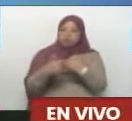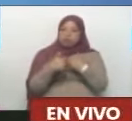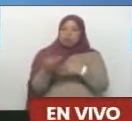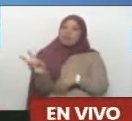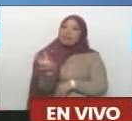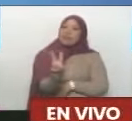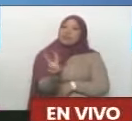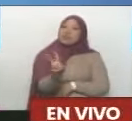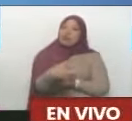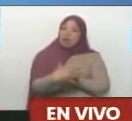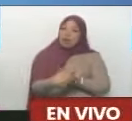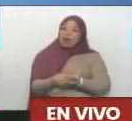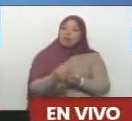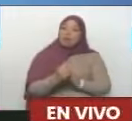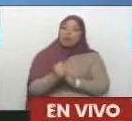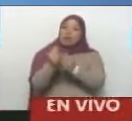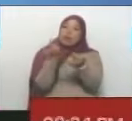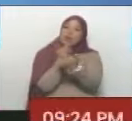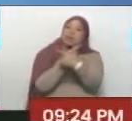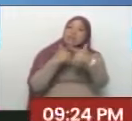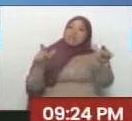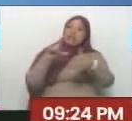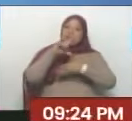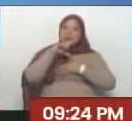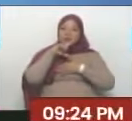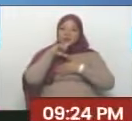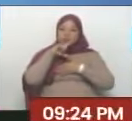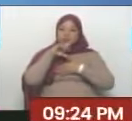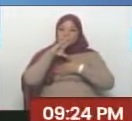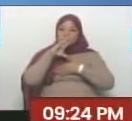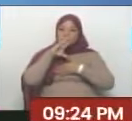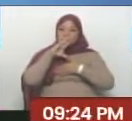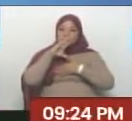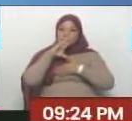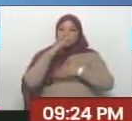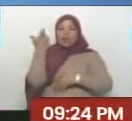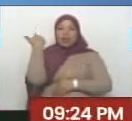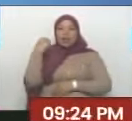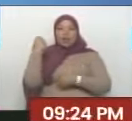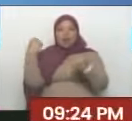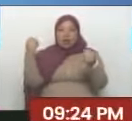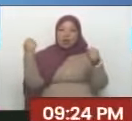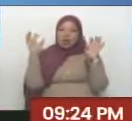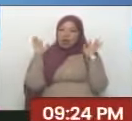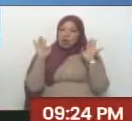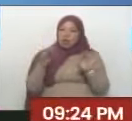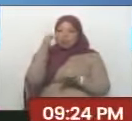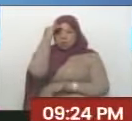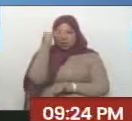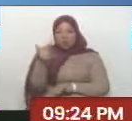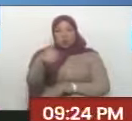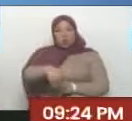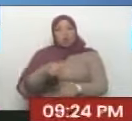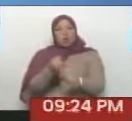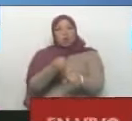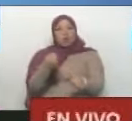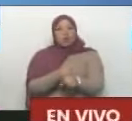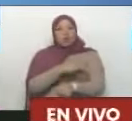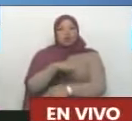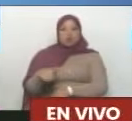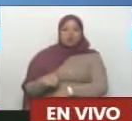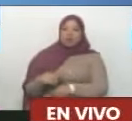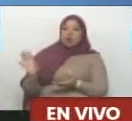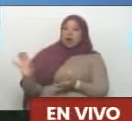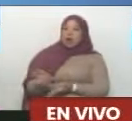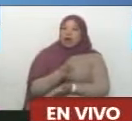Venezuela. Somos los libertadores de la América. Ayer con ejércitos y armas, hoy tiene que ser con nuestros